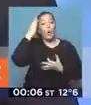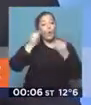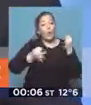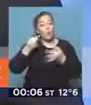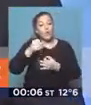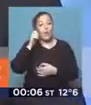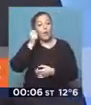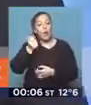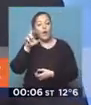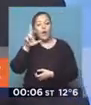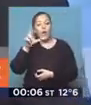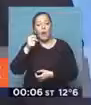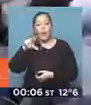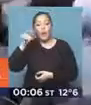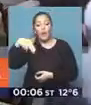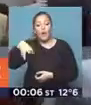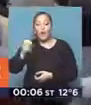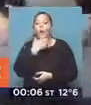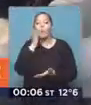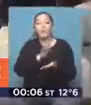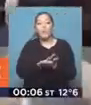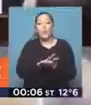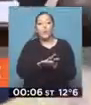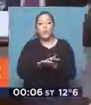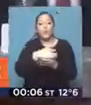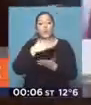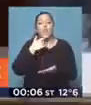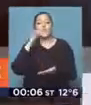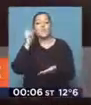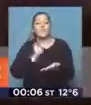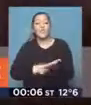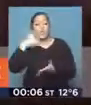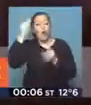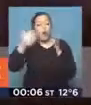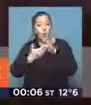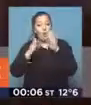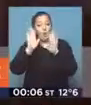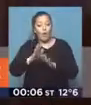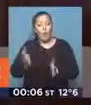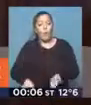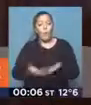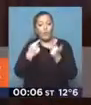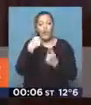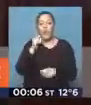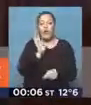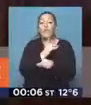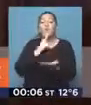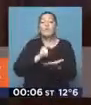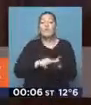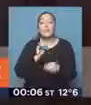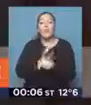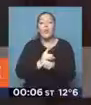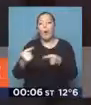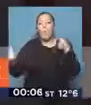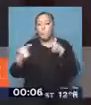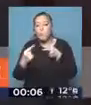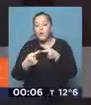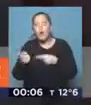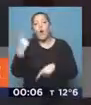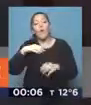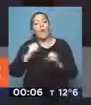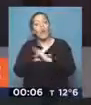garavano se refirió al fallo de la corte suprema que frenó los aumentos aseguró que ese dictamen tiene contradicciones aunque